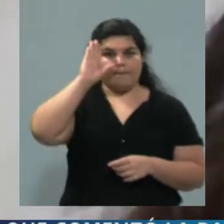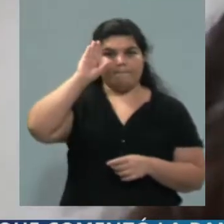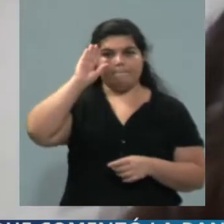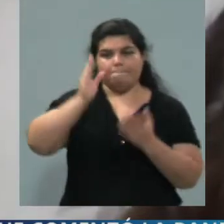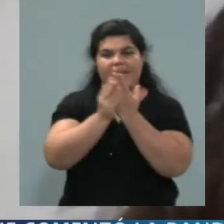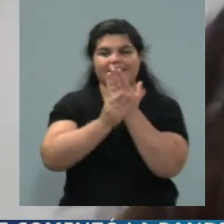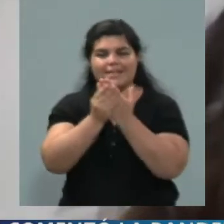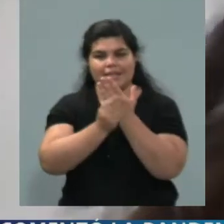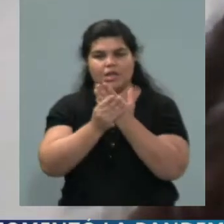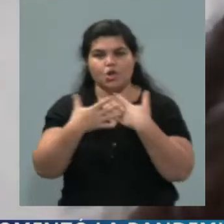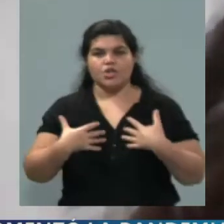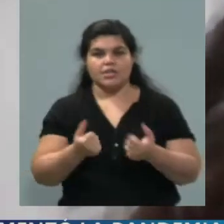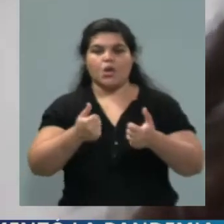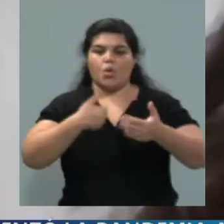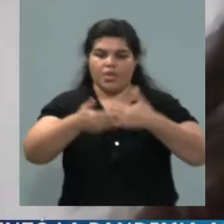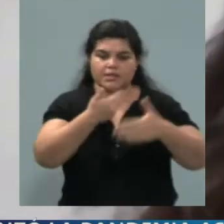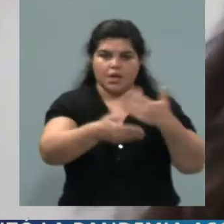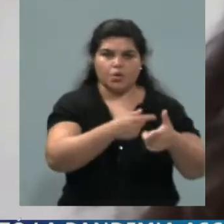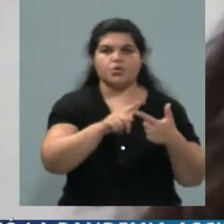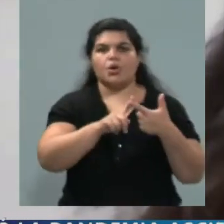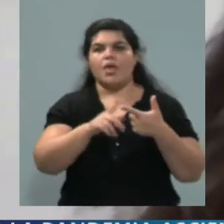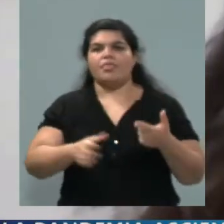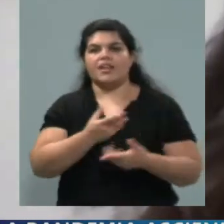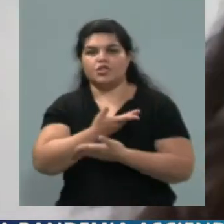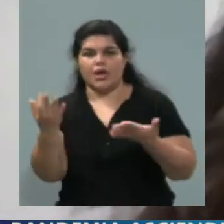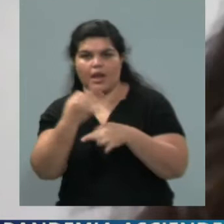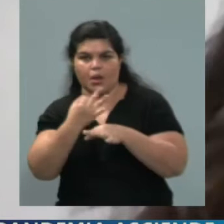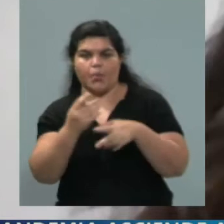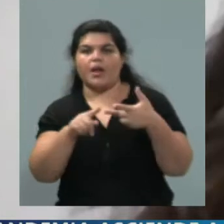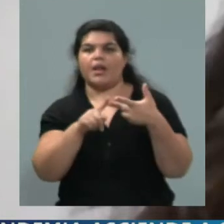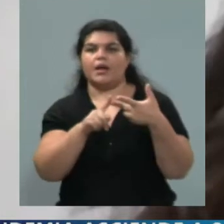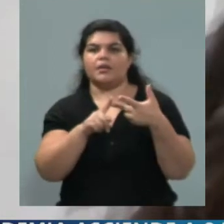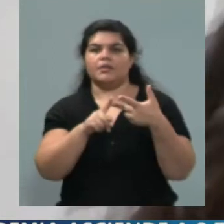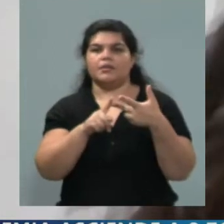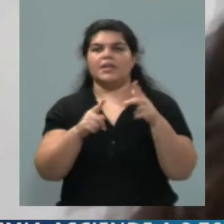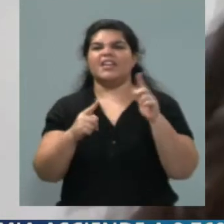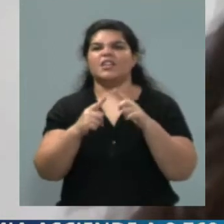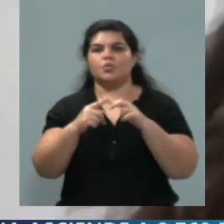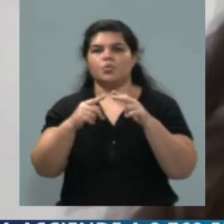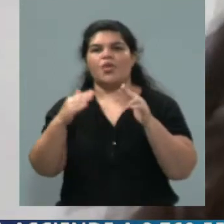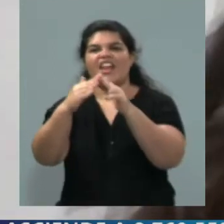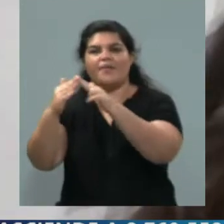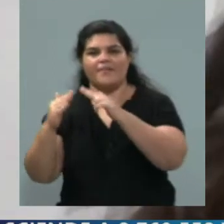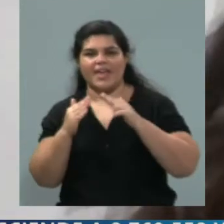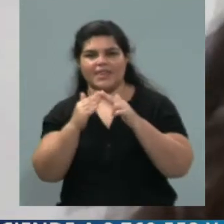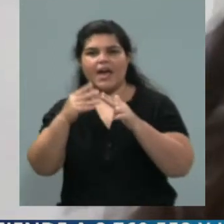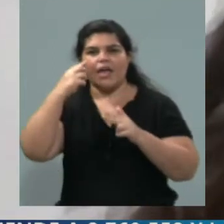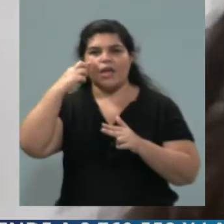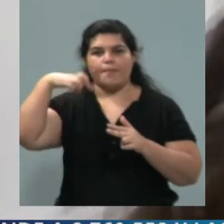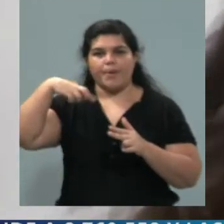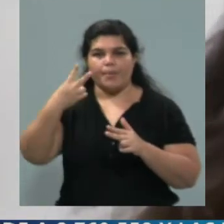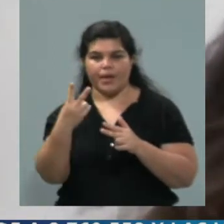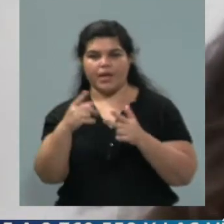y Desarrollo, Sí. ante Dirección General de Escuelas, ante el Instituto Provincial de la Vivienda, y se ha cursado toda